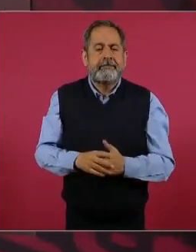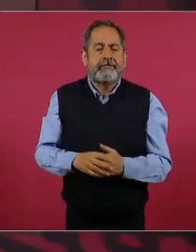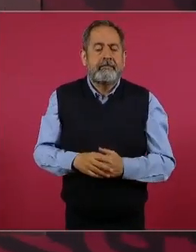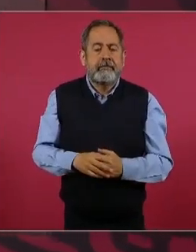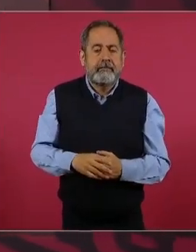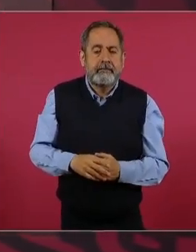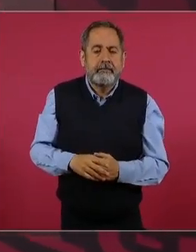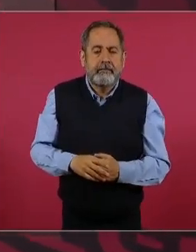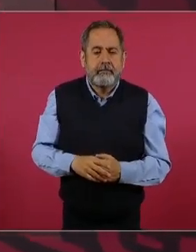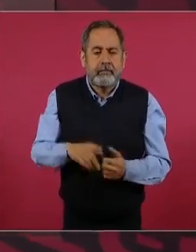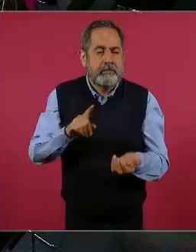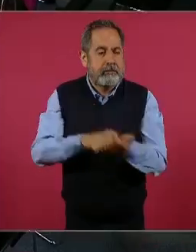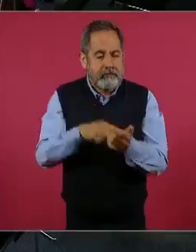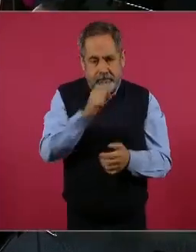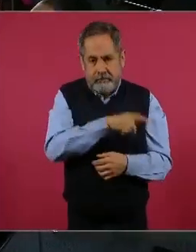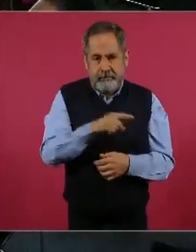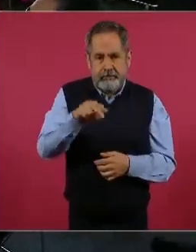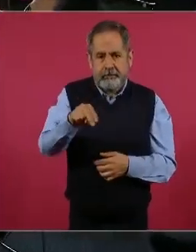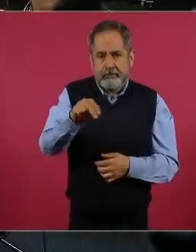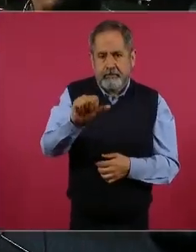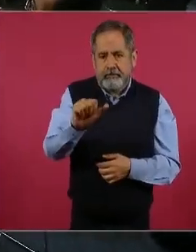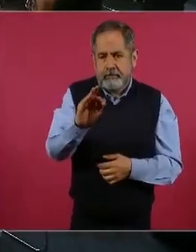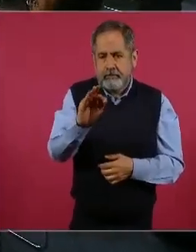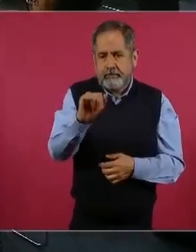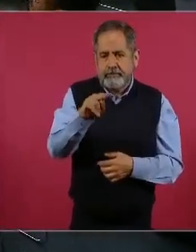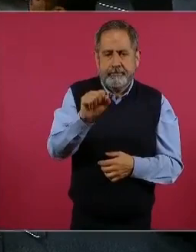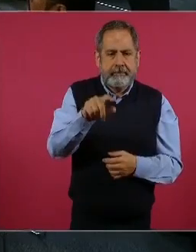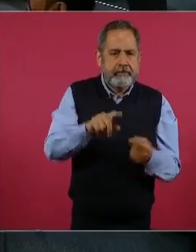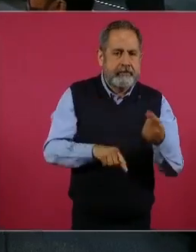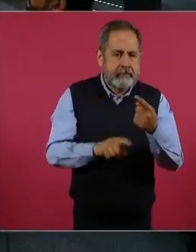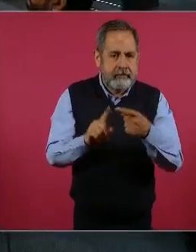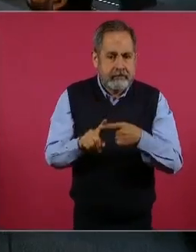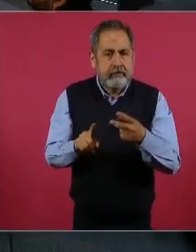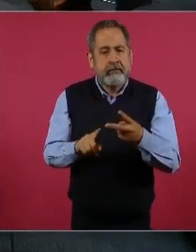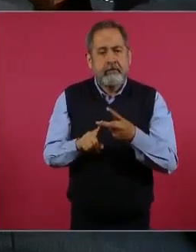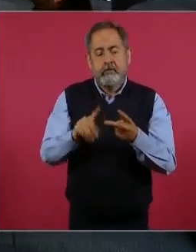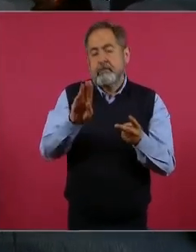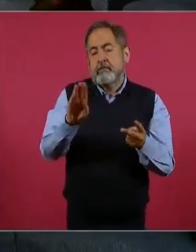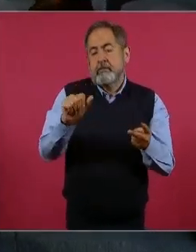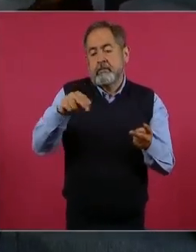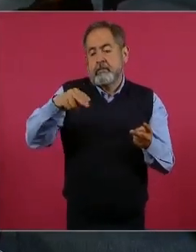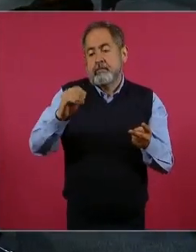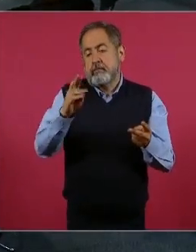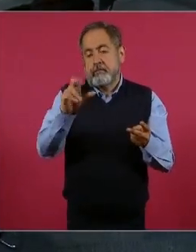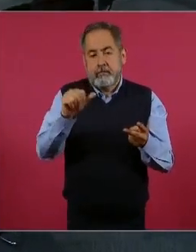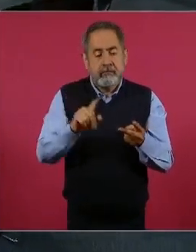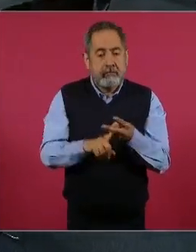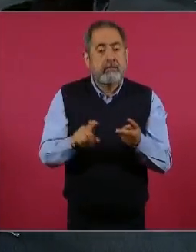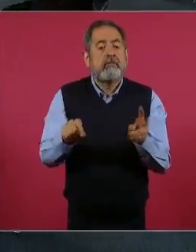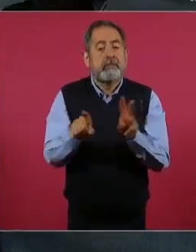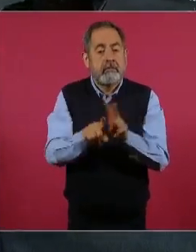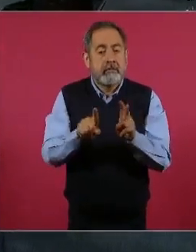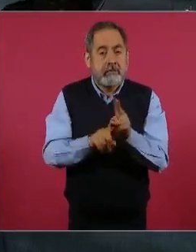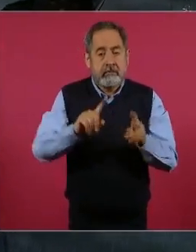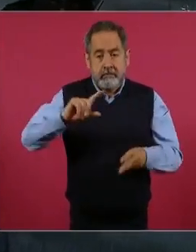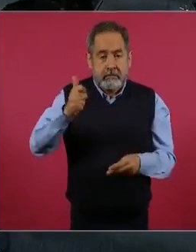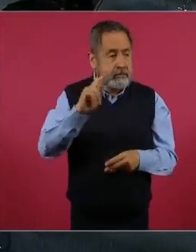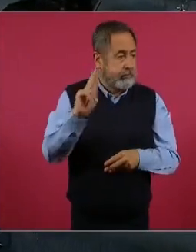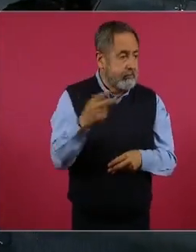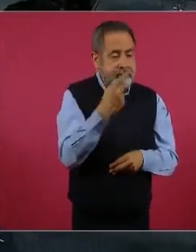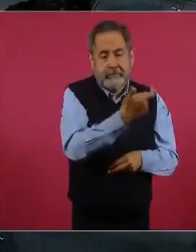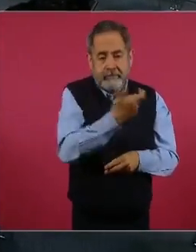por Nacional Financiera. Banobras. Y Banobras, y también por devolución del